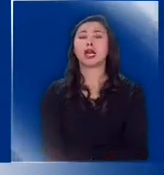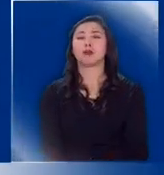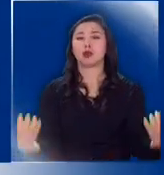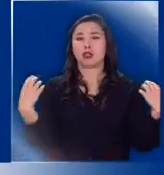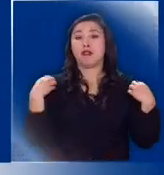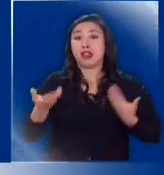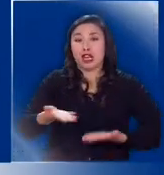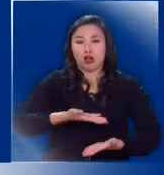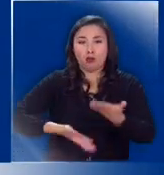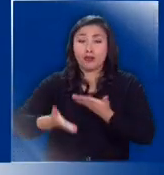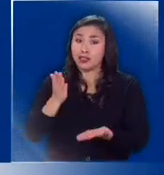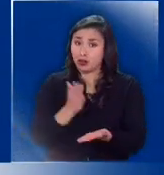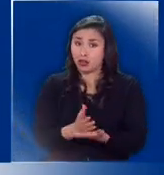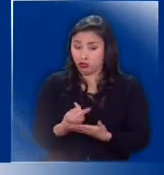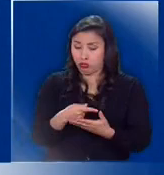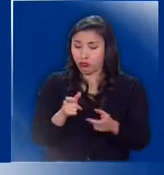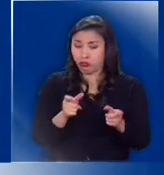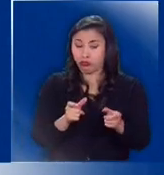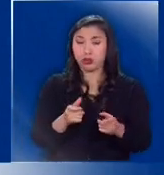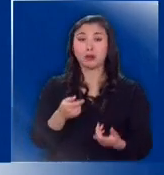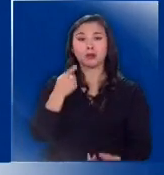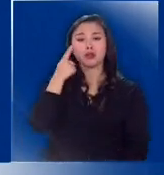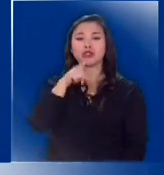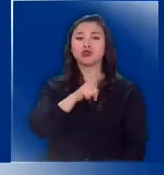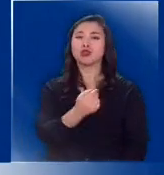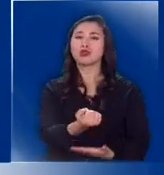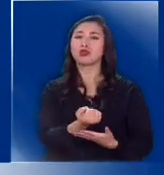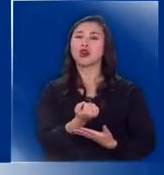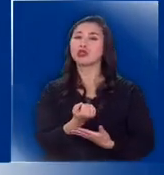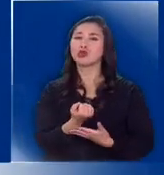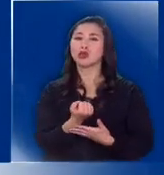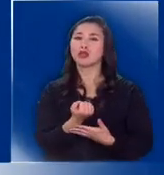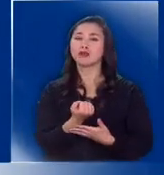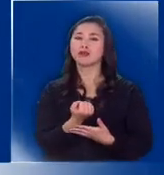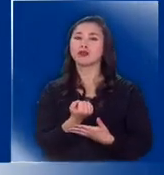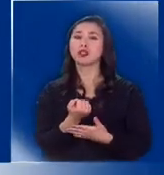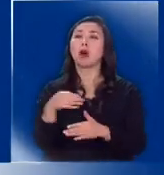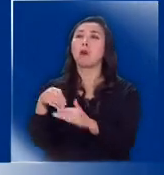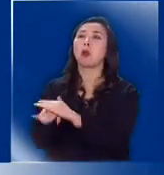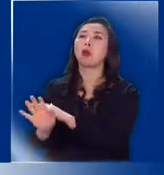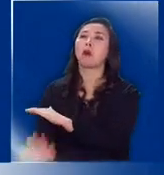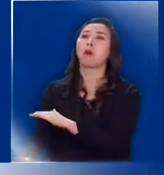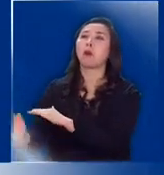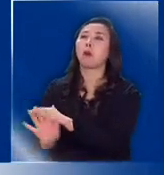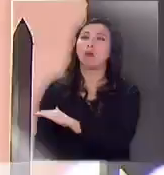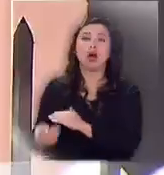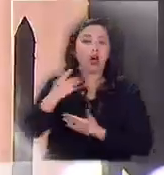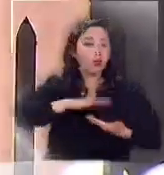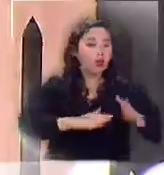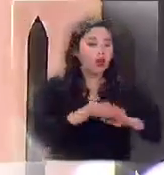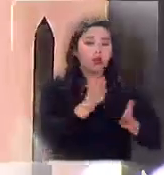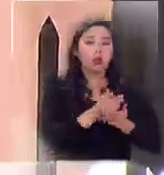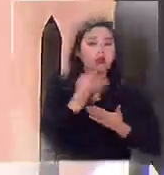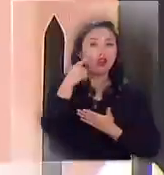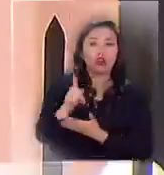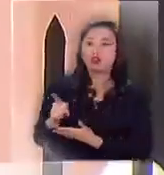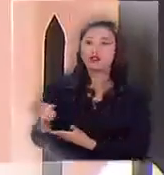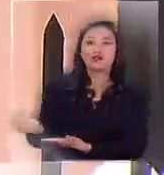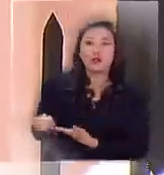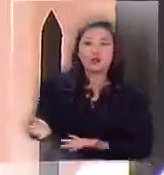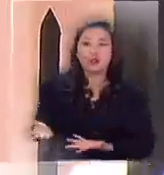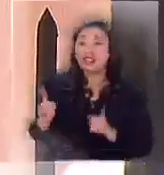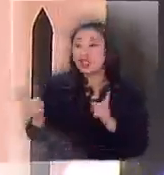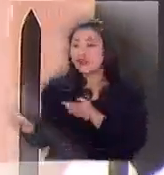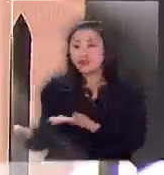escolar. Ahora, todo eso no nos sirve si es que está en el cajón y no es conocido por la comunidad.